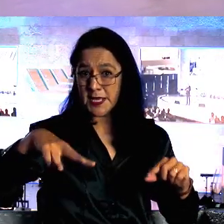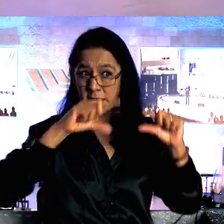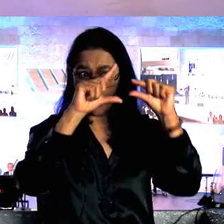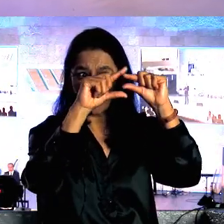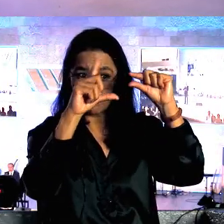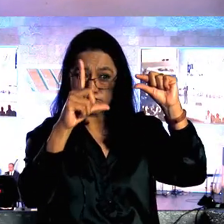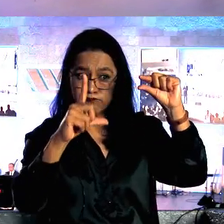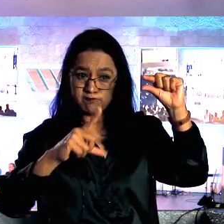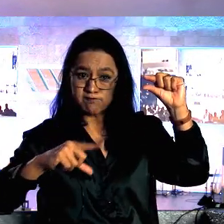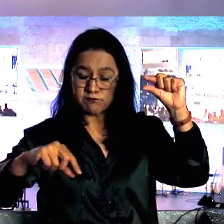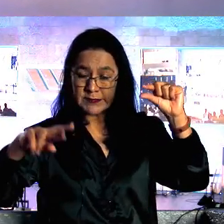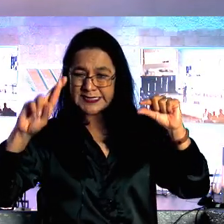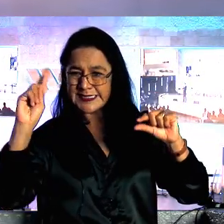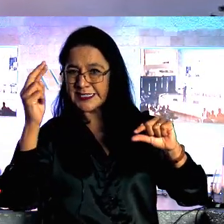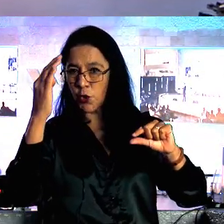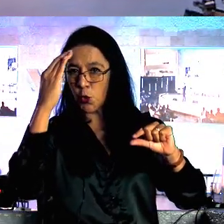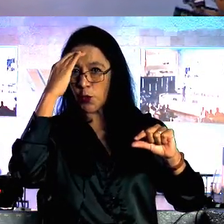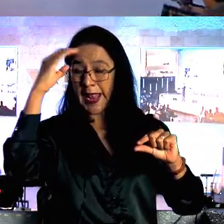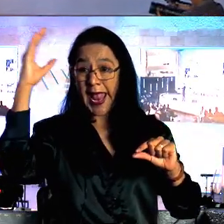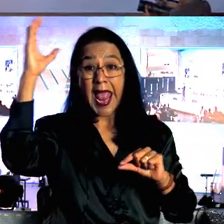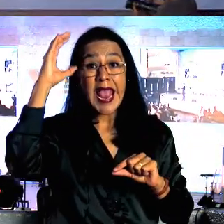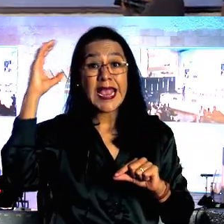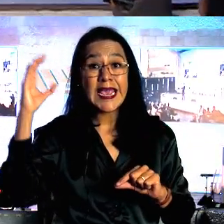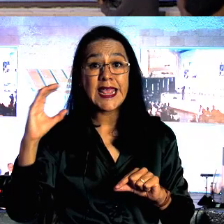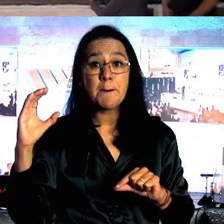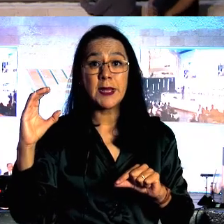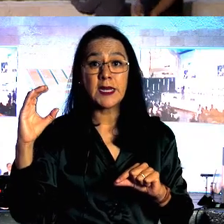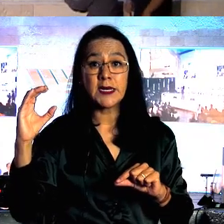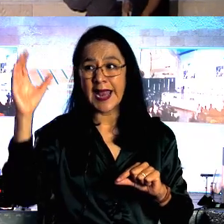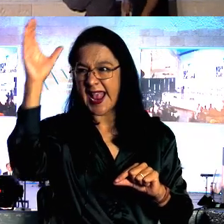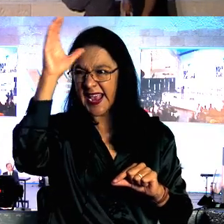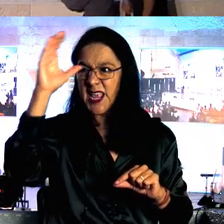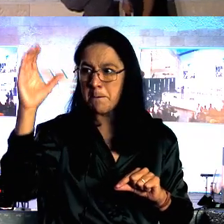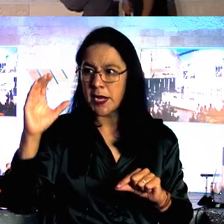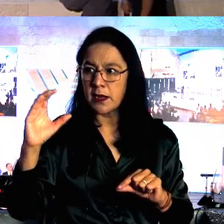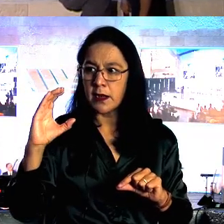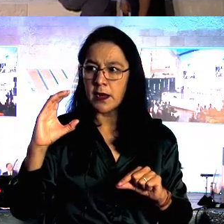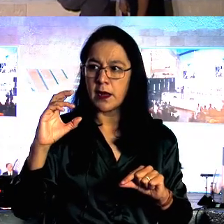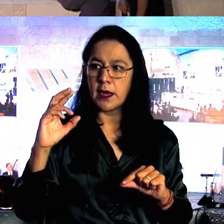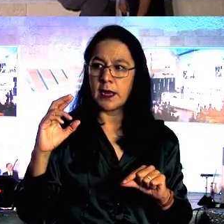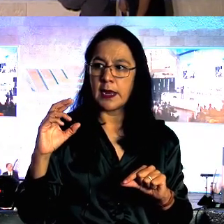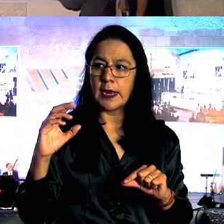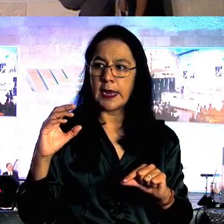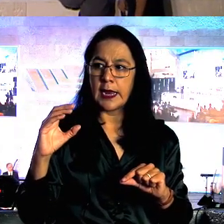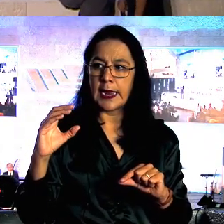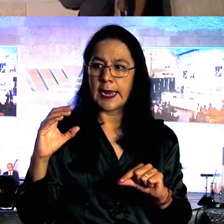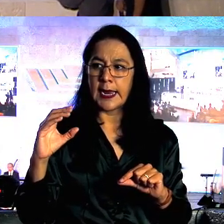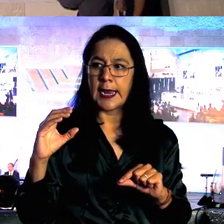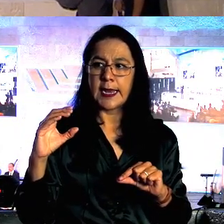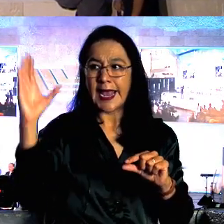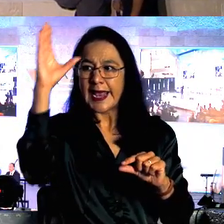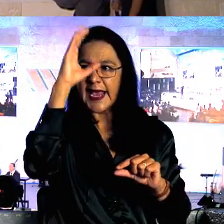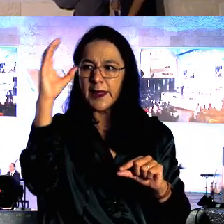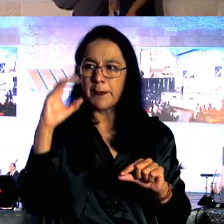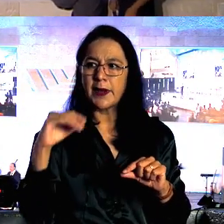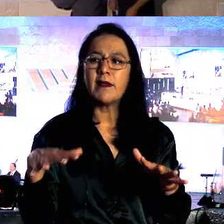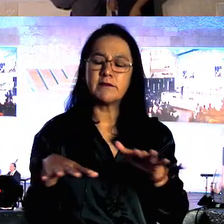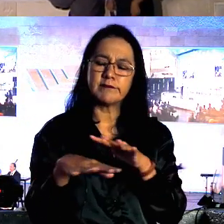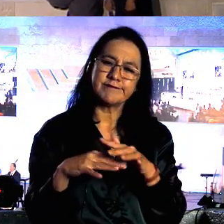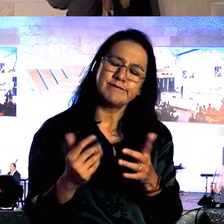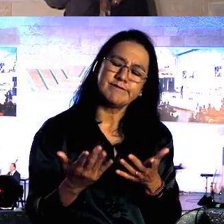que el el crimen es un derecho humano el decir